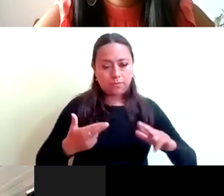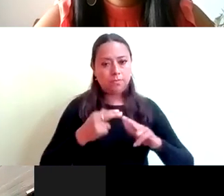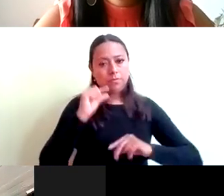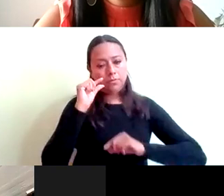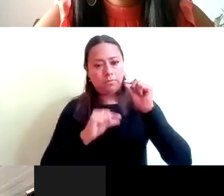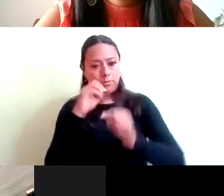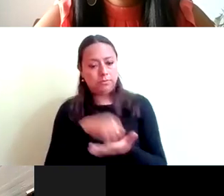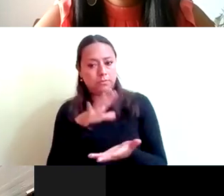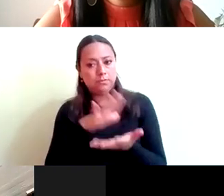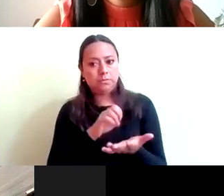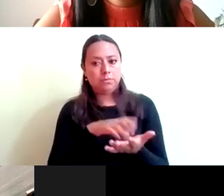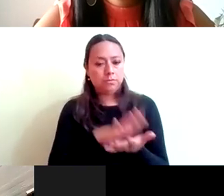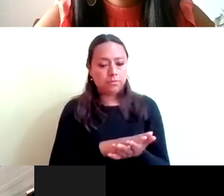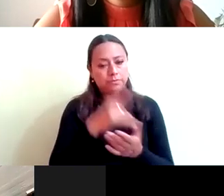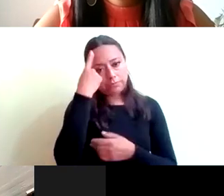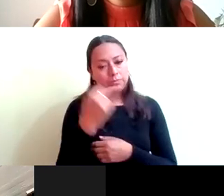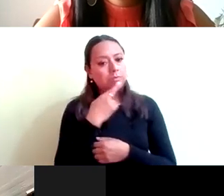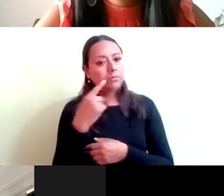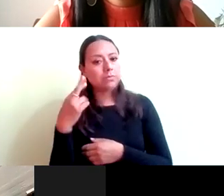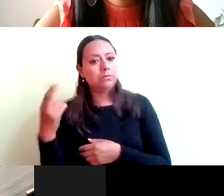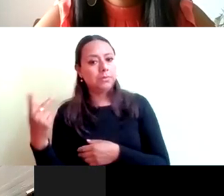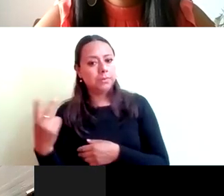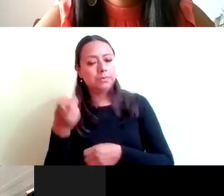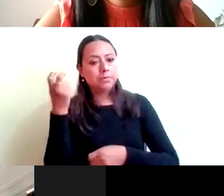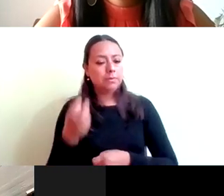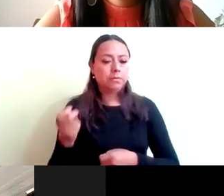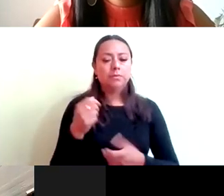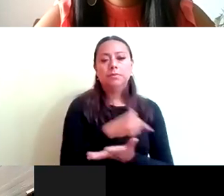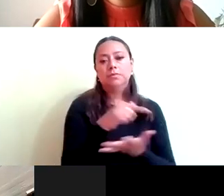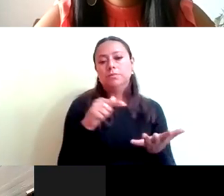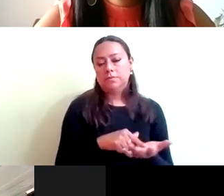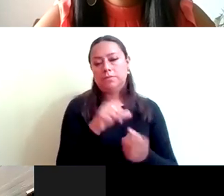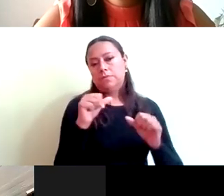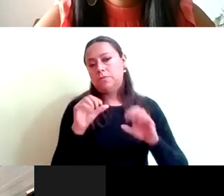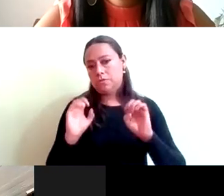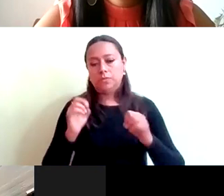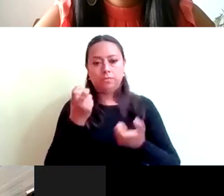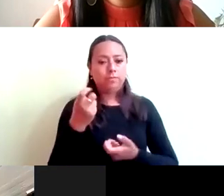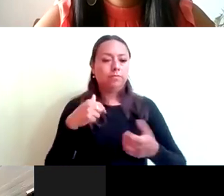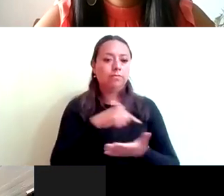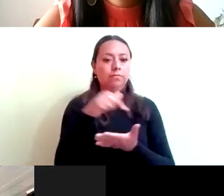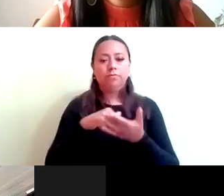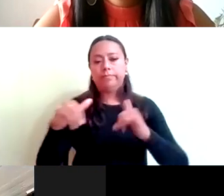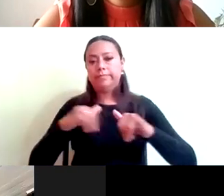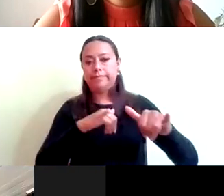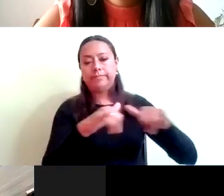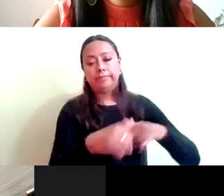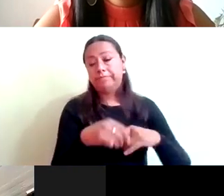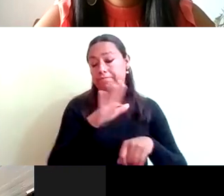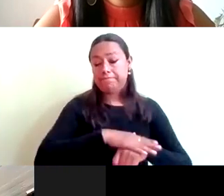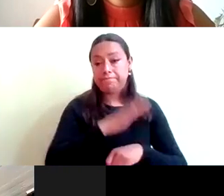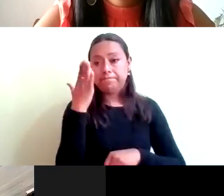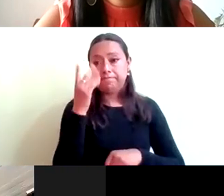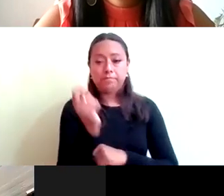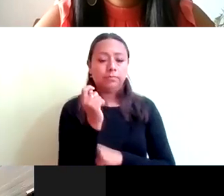plasmando en cuestión de mejoras para estas unidades territoriales. Inclusive la posible, que marca